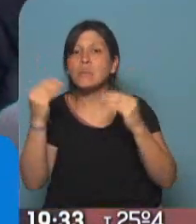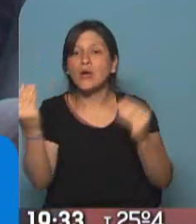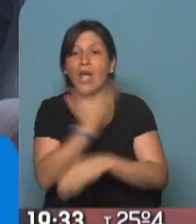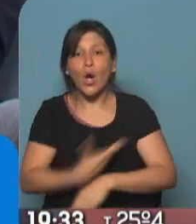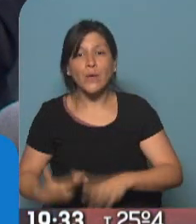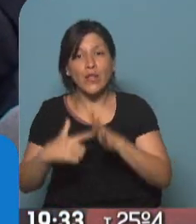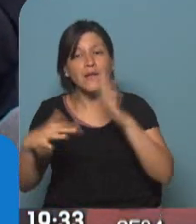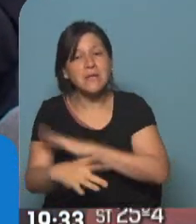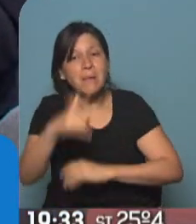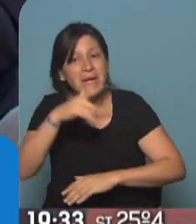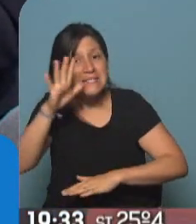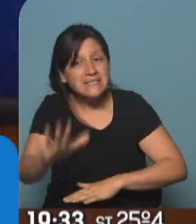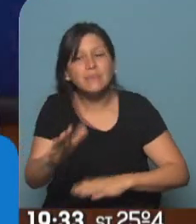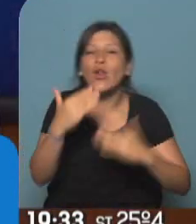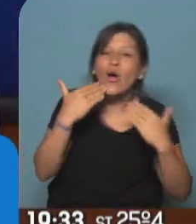siendo en ese camino misma muchísimas gracias a ustedes buenas tardes